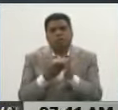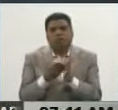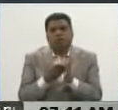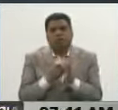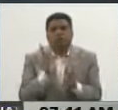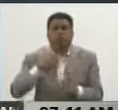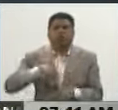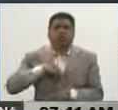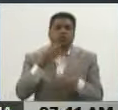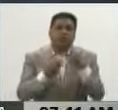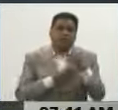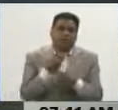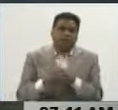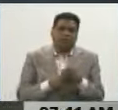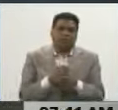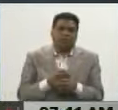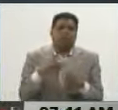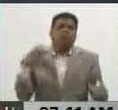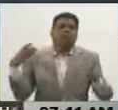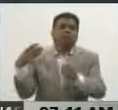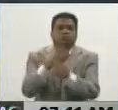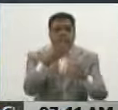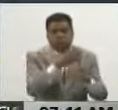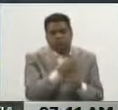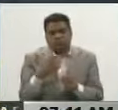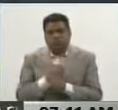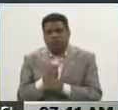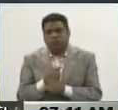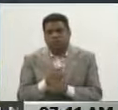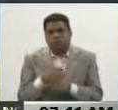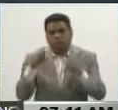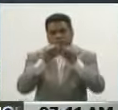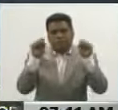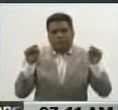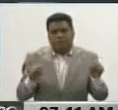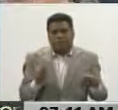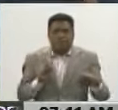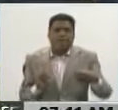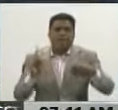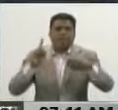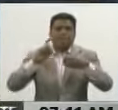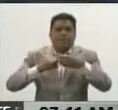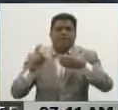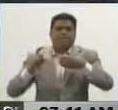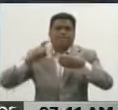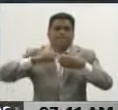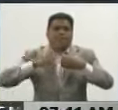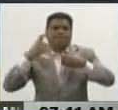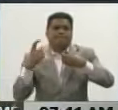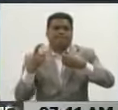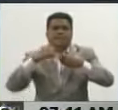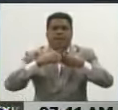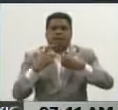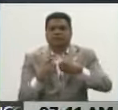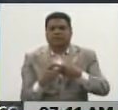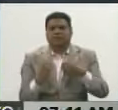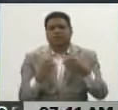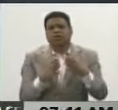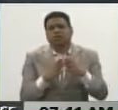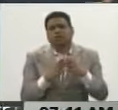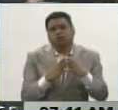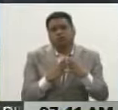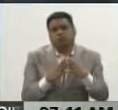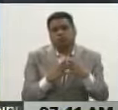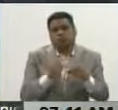Nosotros hemos logrado un sistema inclusivo, un sistema que permite que la gente esté en